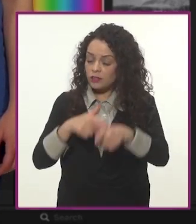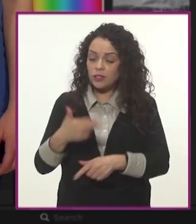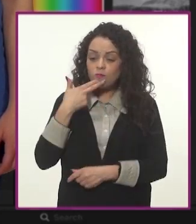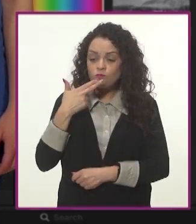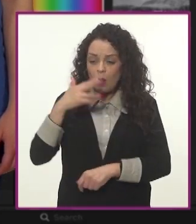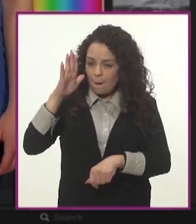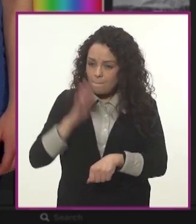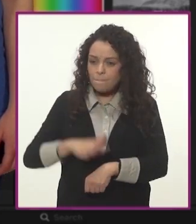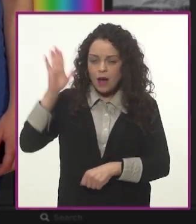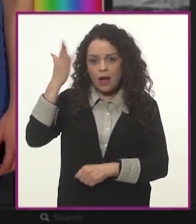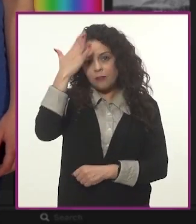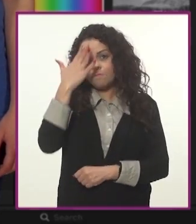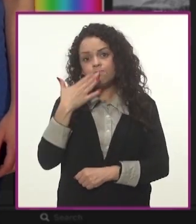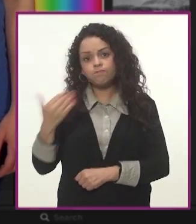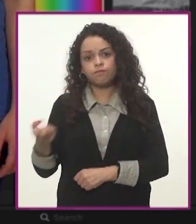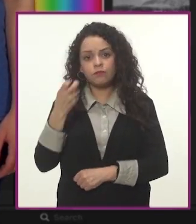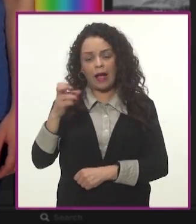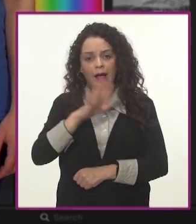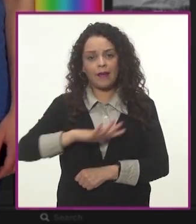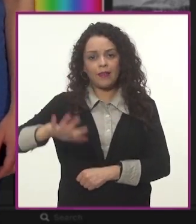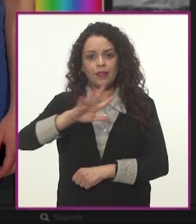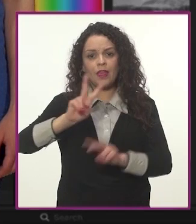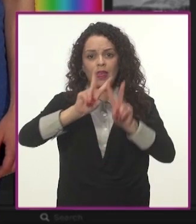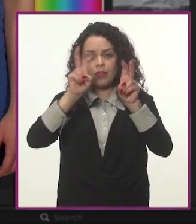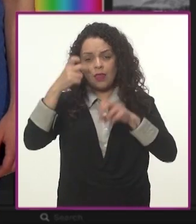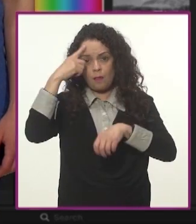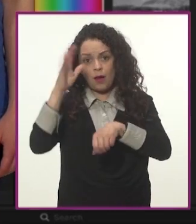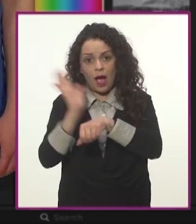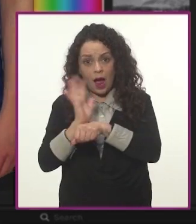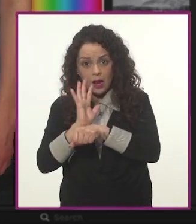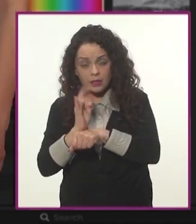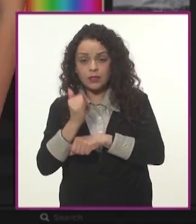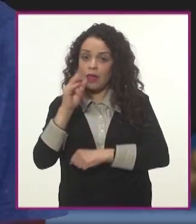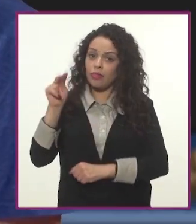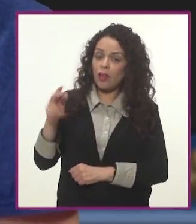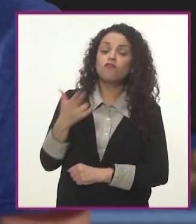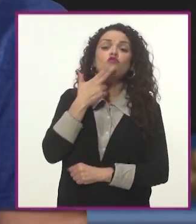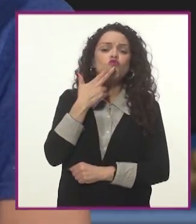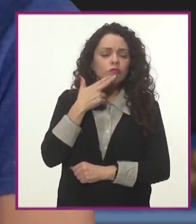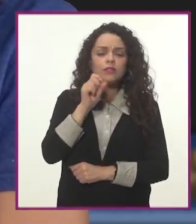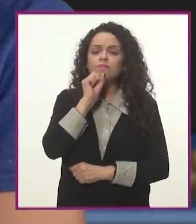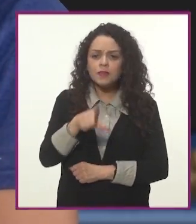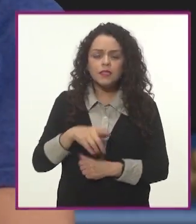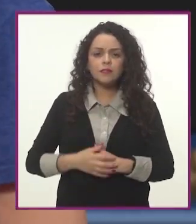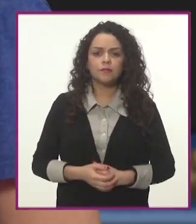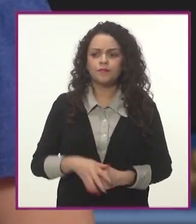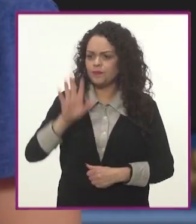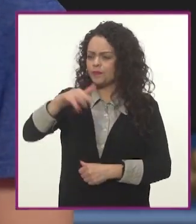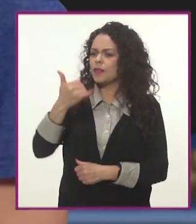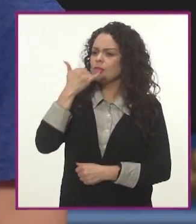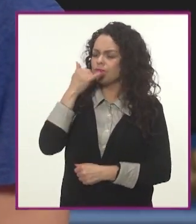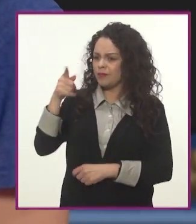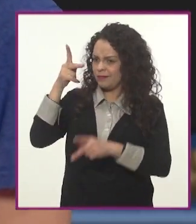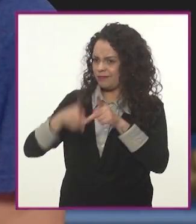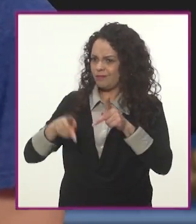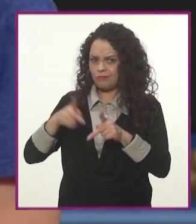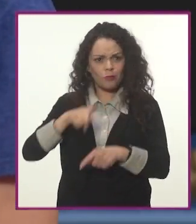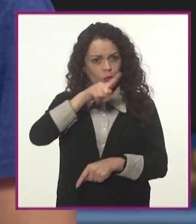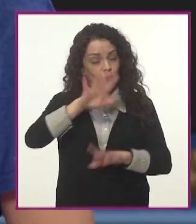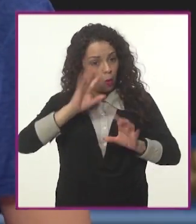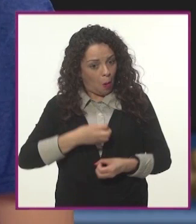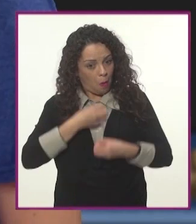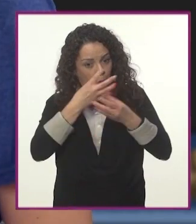más populares en el mercado, que se usa tanto en cine como en televisión. Oye, perdón que te interrumpa, ya vi que andas muy inspirado,